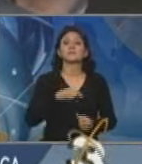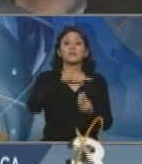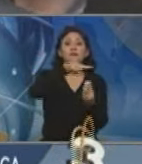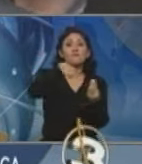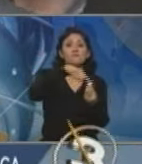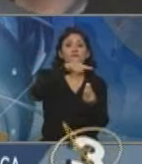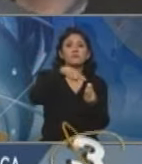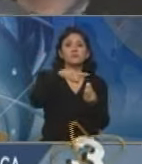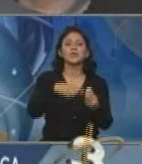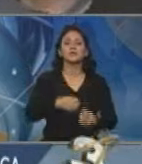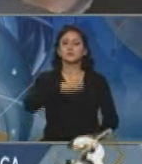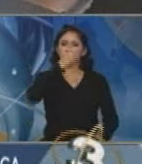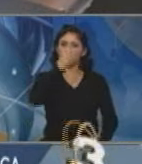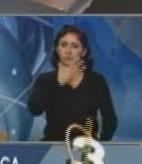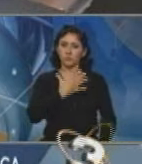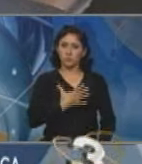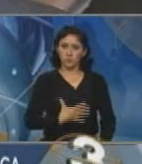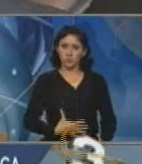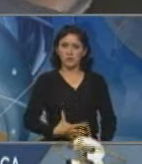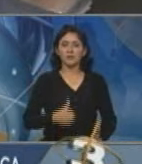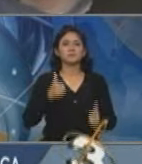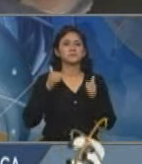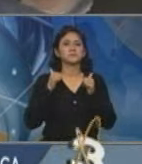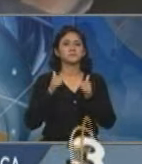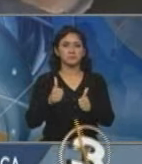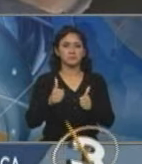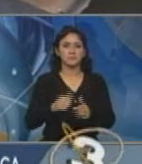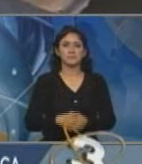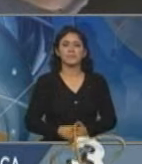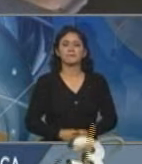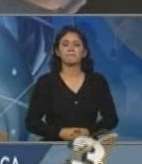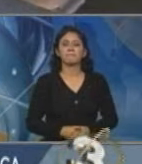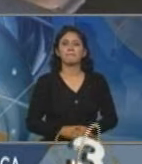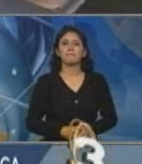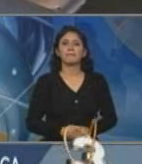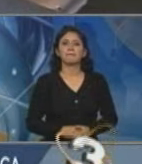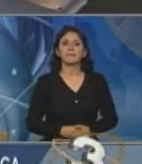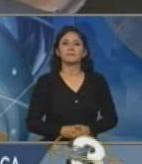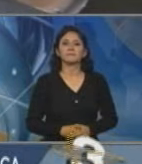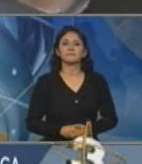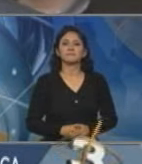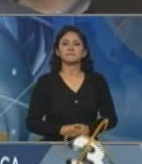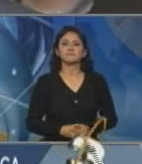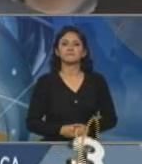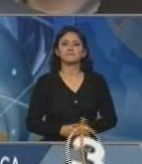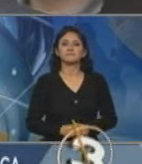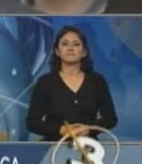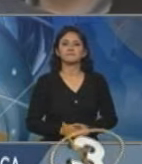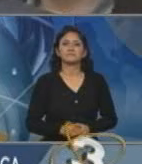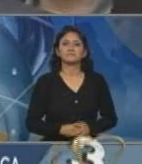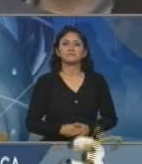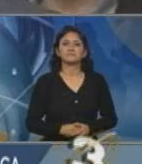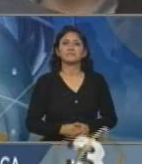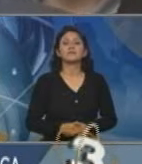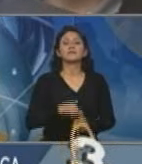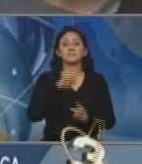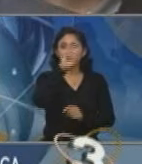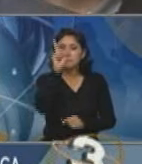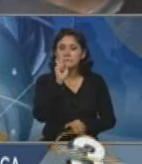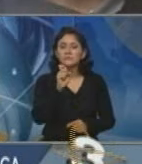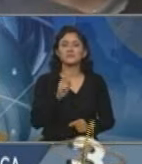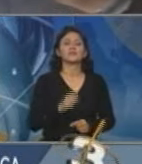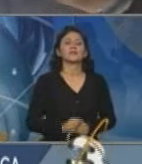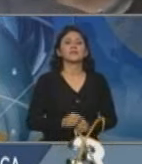la honorabilidad. Periodista Gerardo Rafael de Diario de Ciudadanos. Gracias, presidente. En este